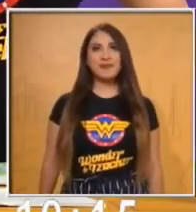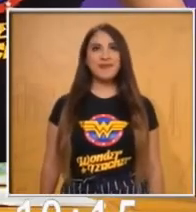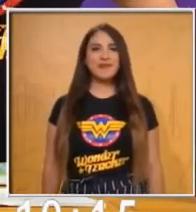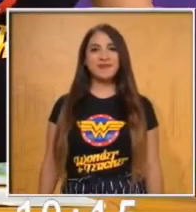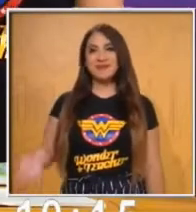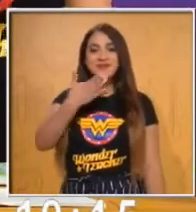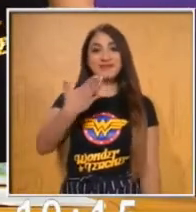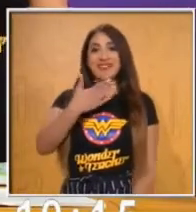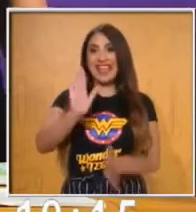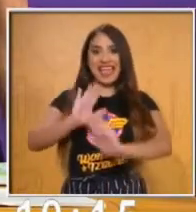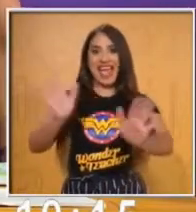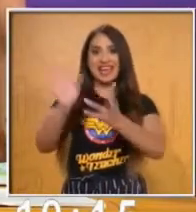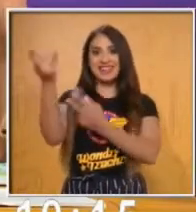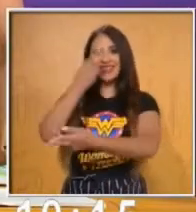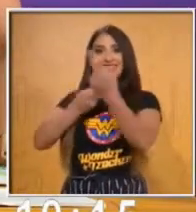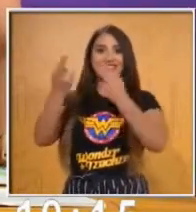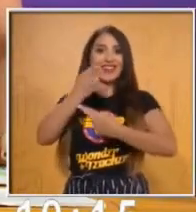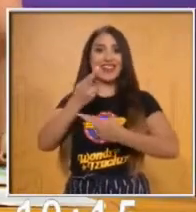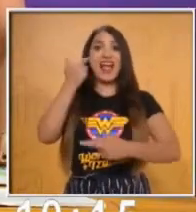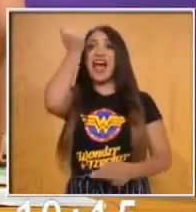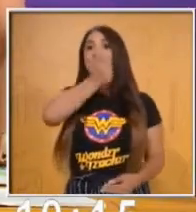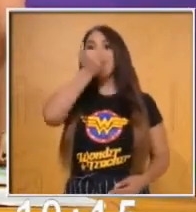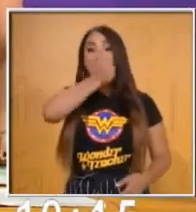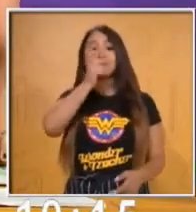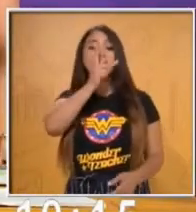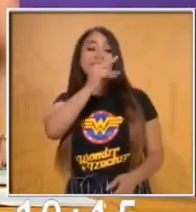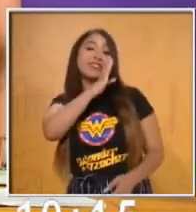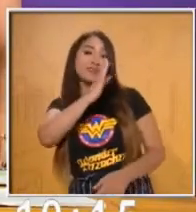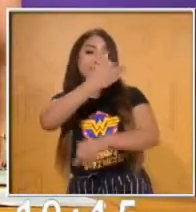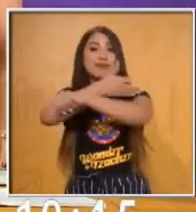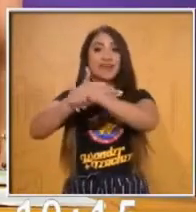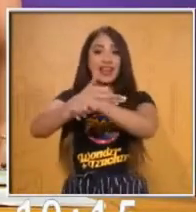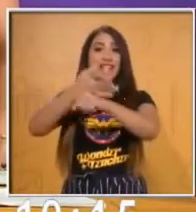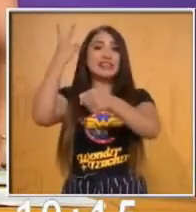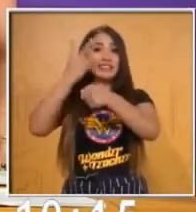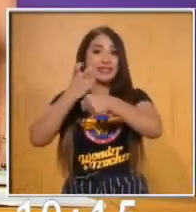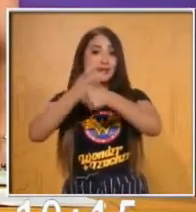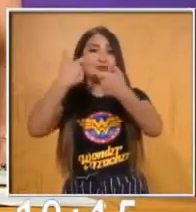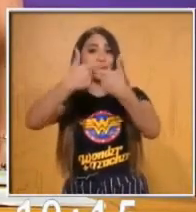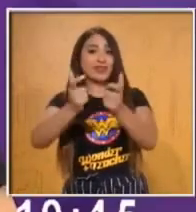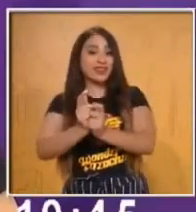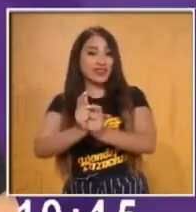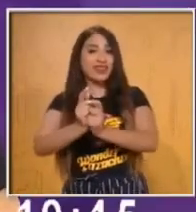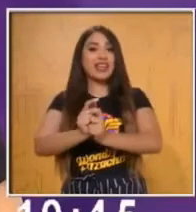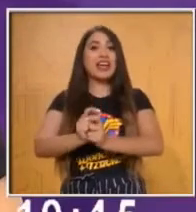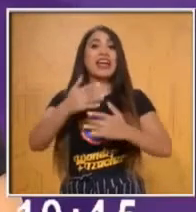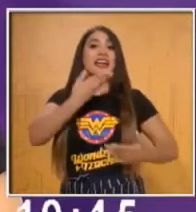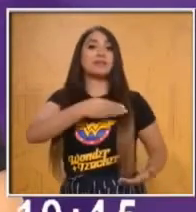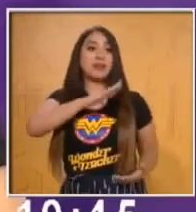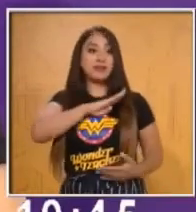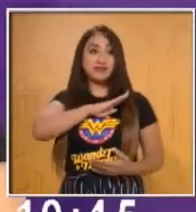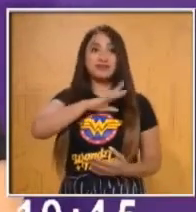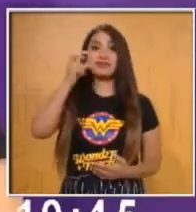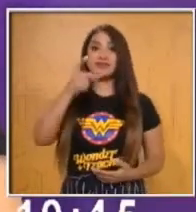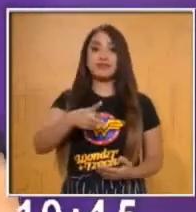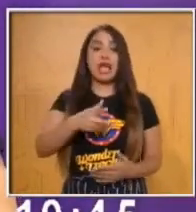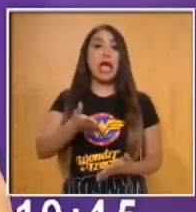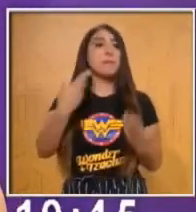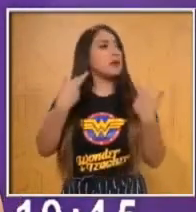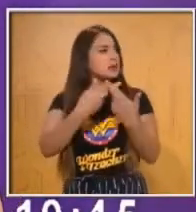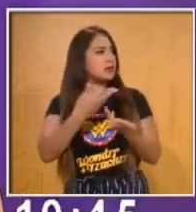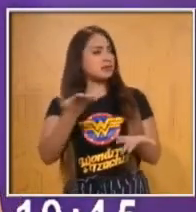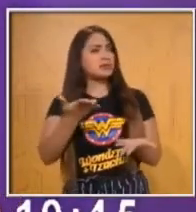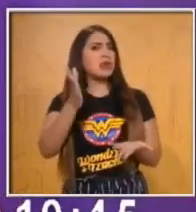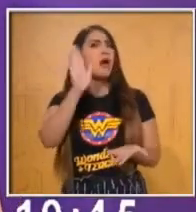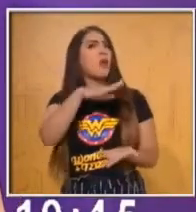Muy bien, y estamos de regreso, alumnos, padres de familia, con segundo grado lengua materna. Maestra Yuli, pero